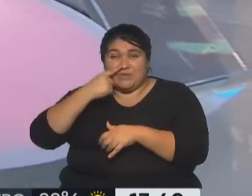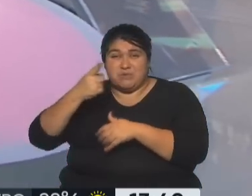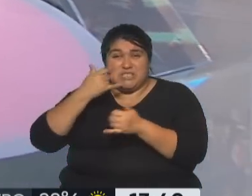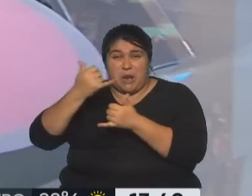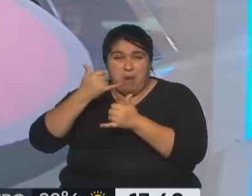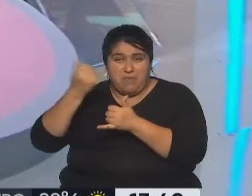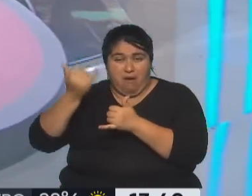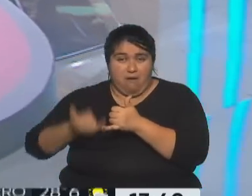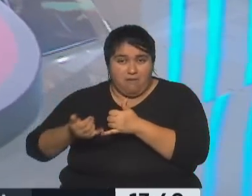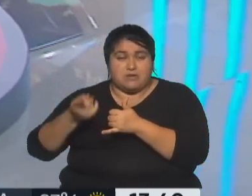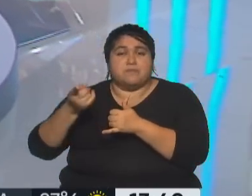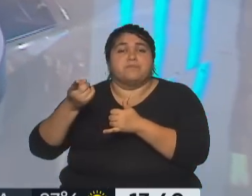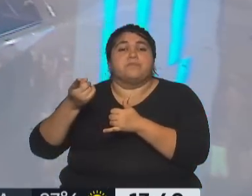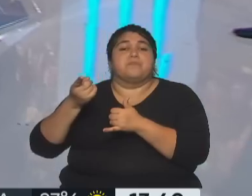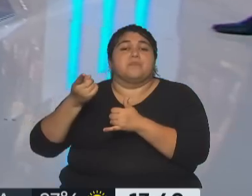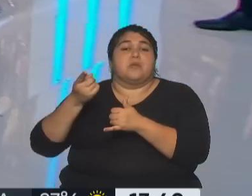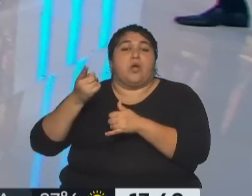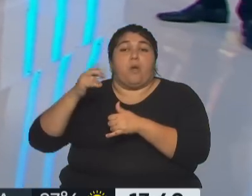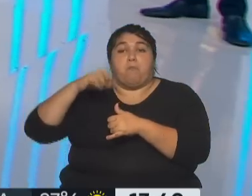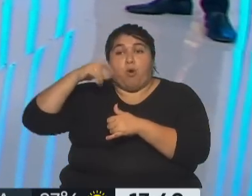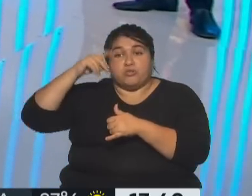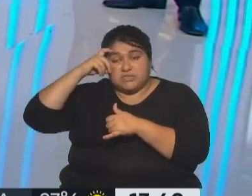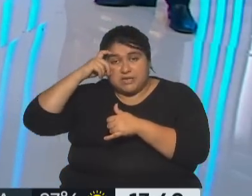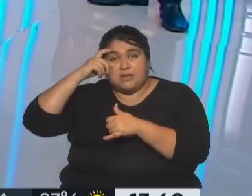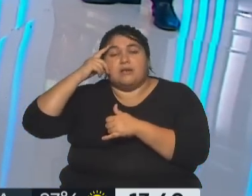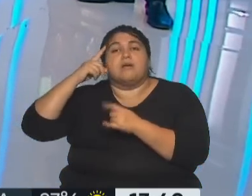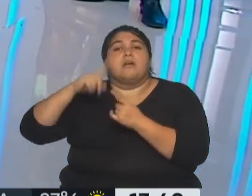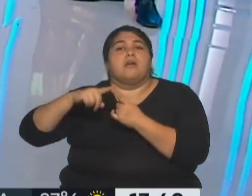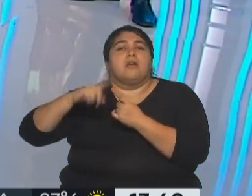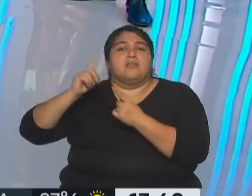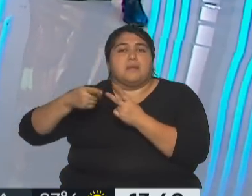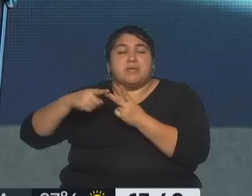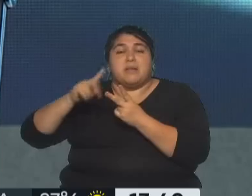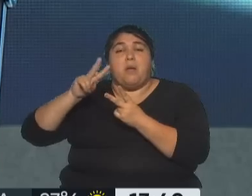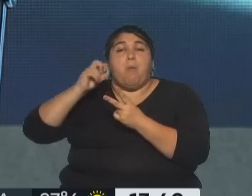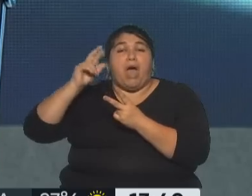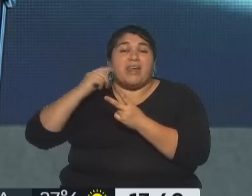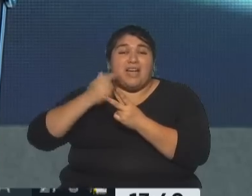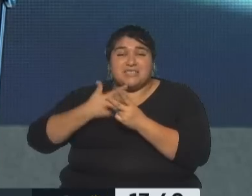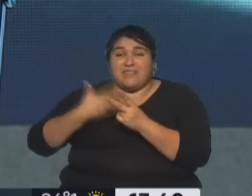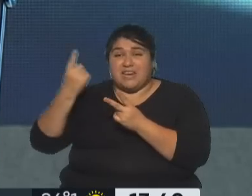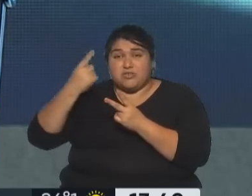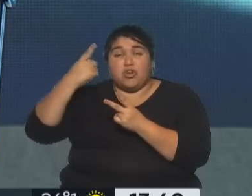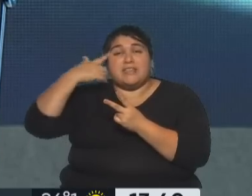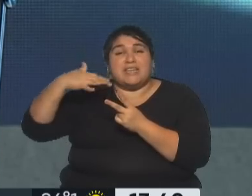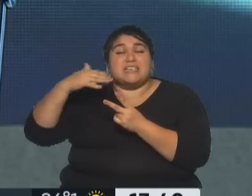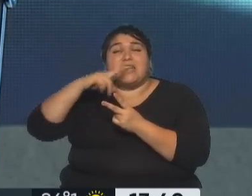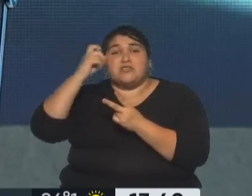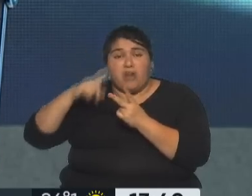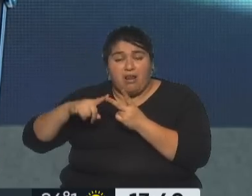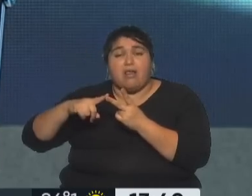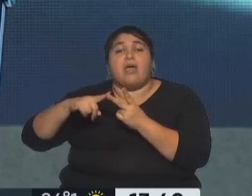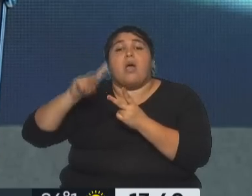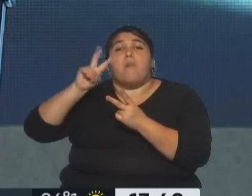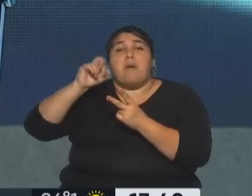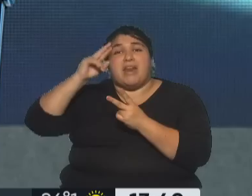en las cuales participaron Giovanni Ponce, que es el director antinarcóticos, Mauro Vargas, que es el director de Inteligencia Nacional, y Tania Varela,